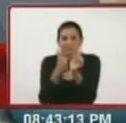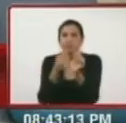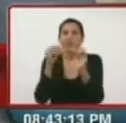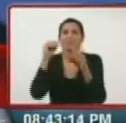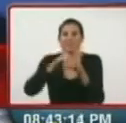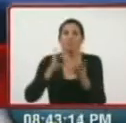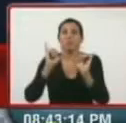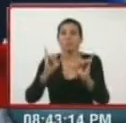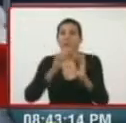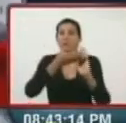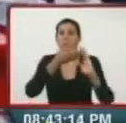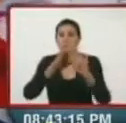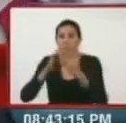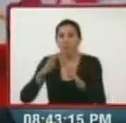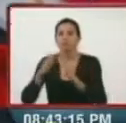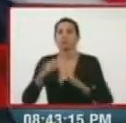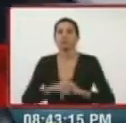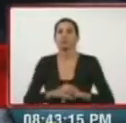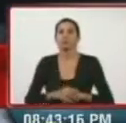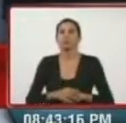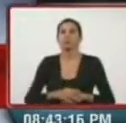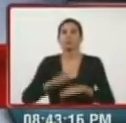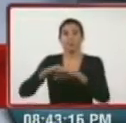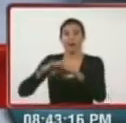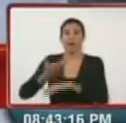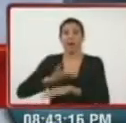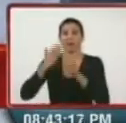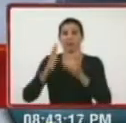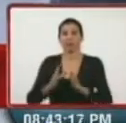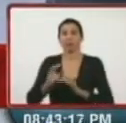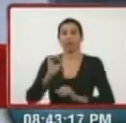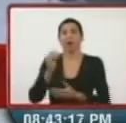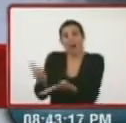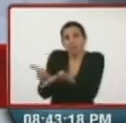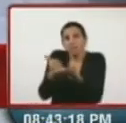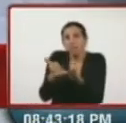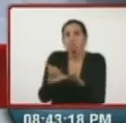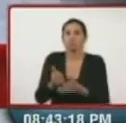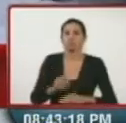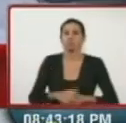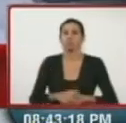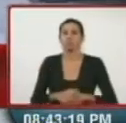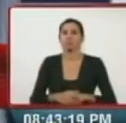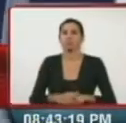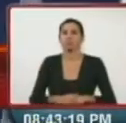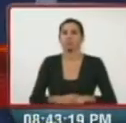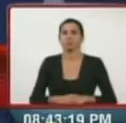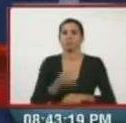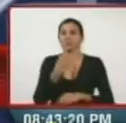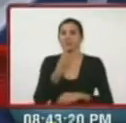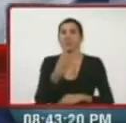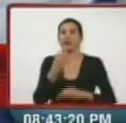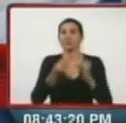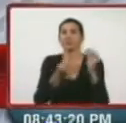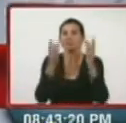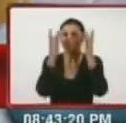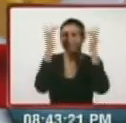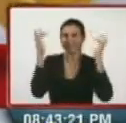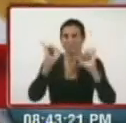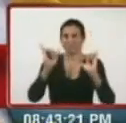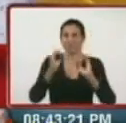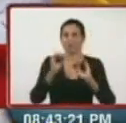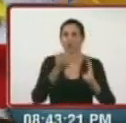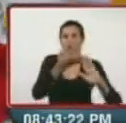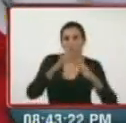el llamado al alcalde Escarano para que ayudara a evitar esas barricadas. Es más, denunciaban que ellos hacían inteligencia comunal para